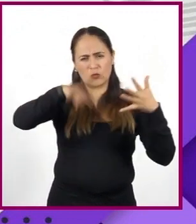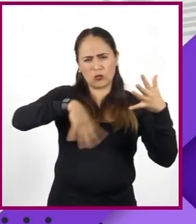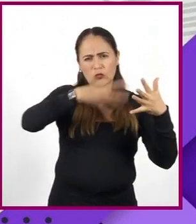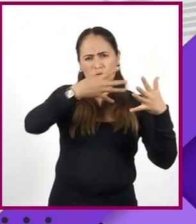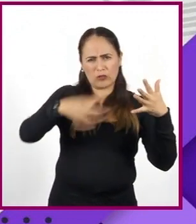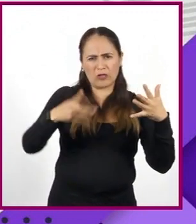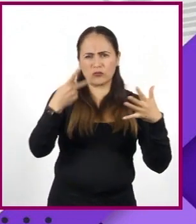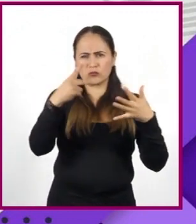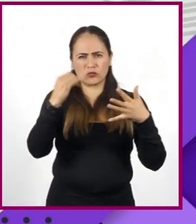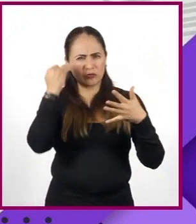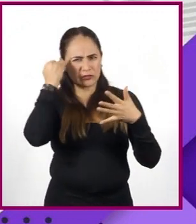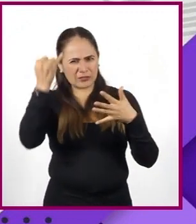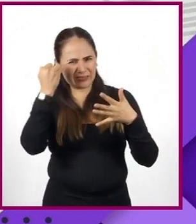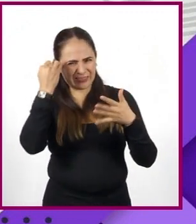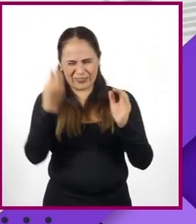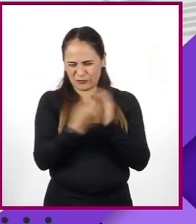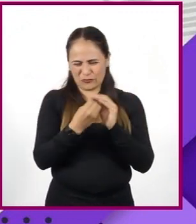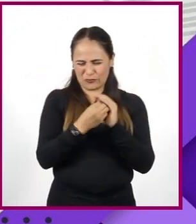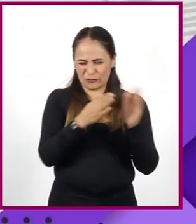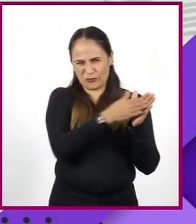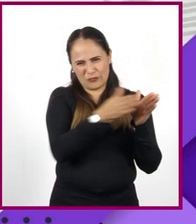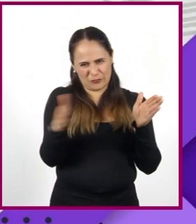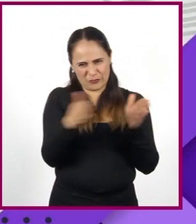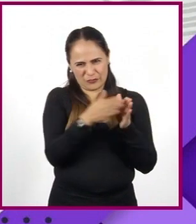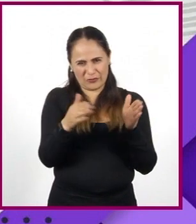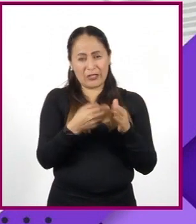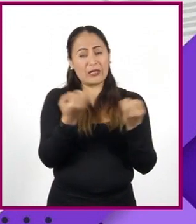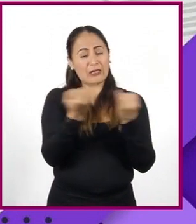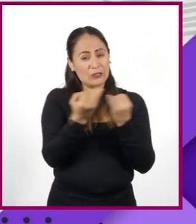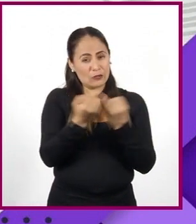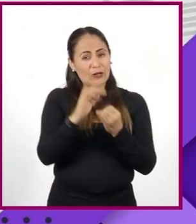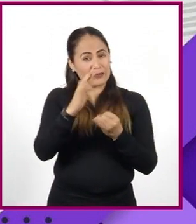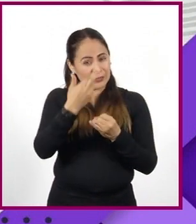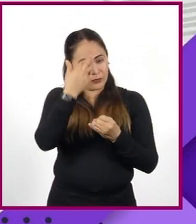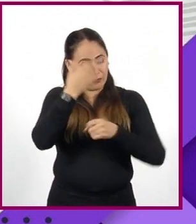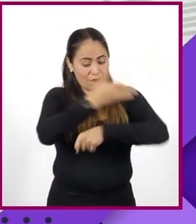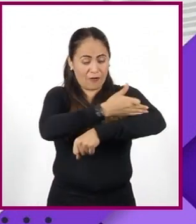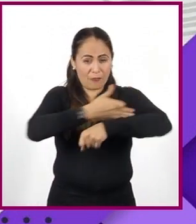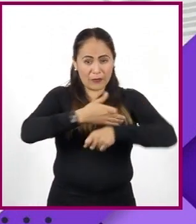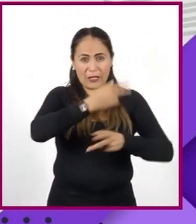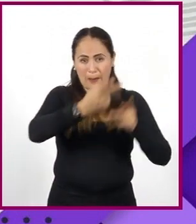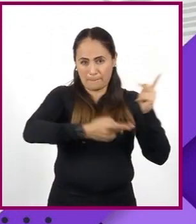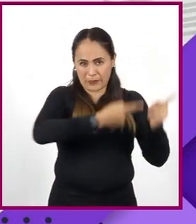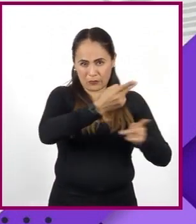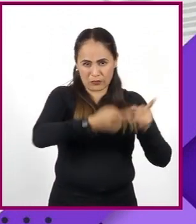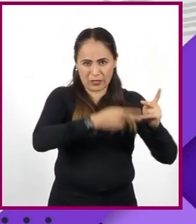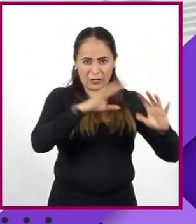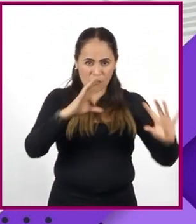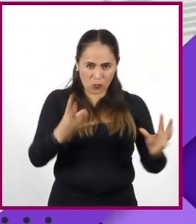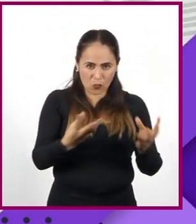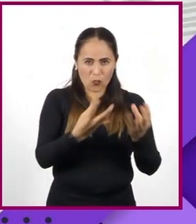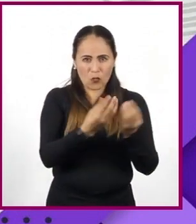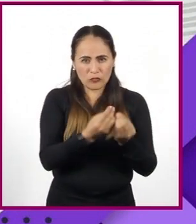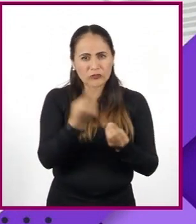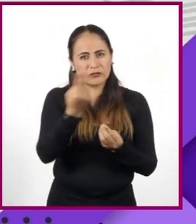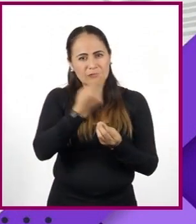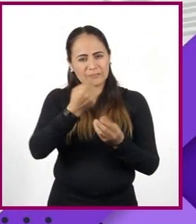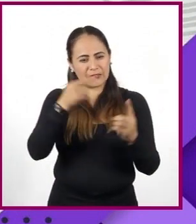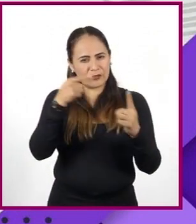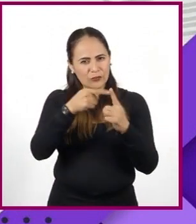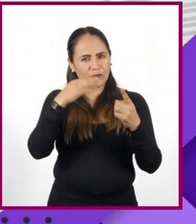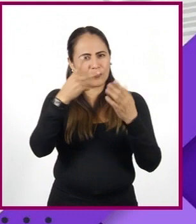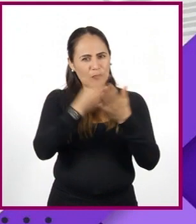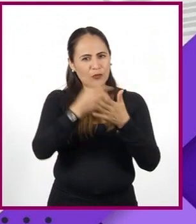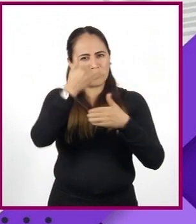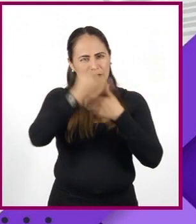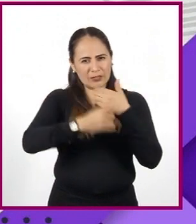ideas que surgieron durante la sesión y no olviden consultarlo con su familia para que juntas y juntos puedan llevar a cabo un proyecto